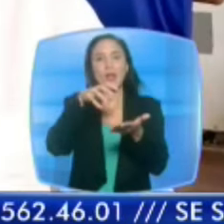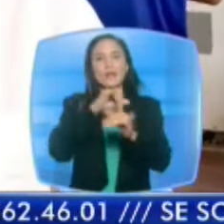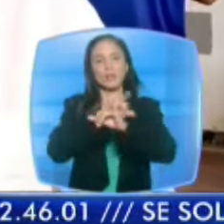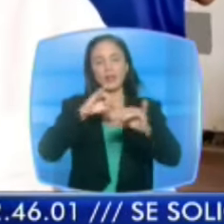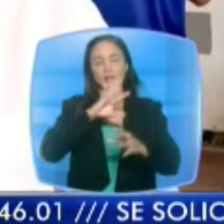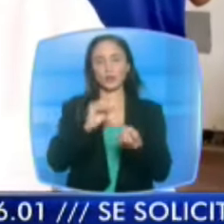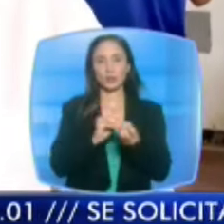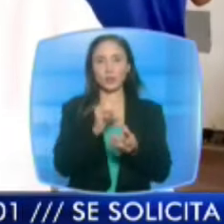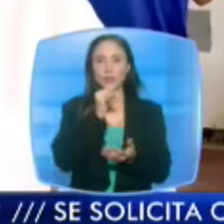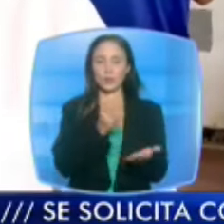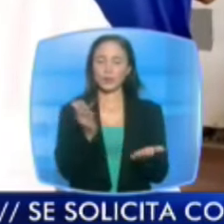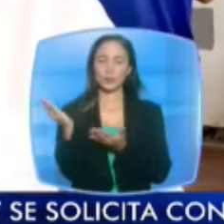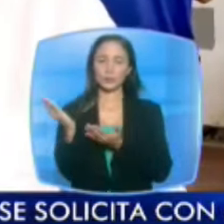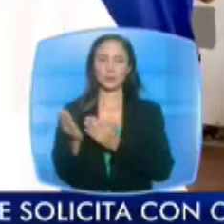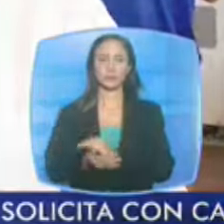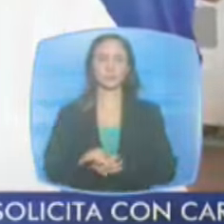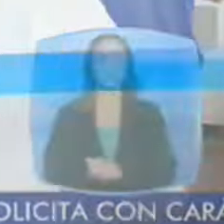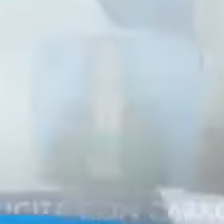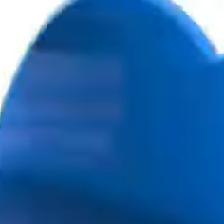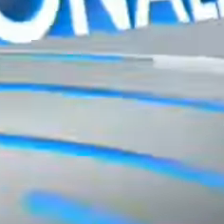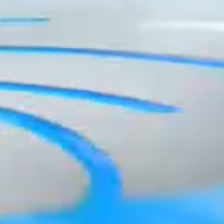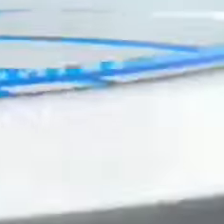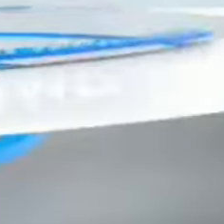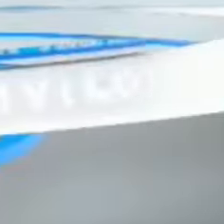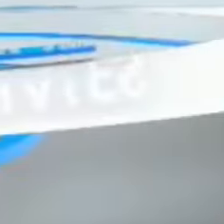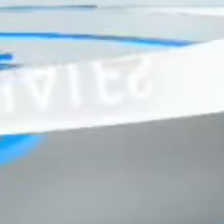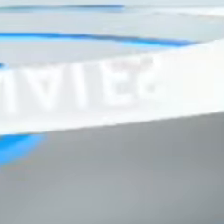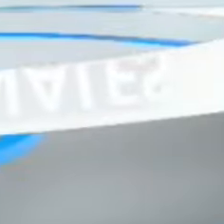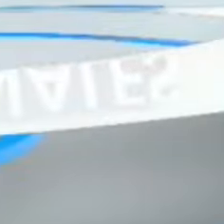Ramón Vélez, Televen.